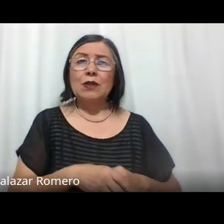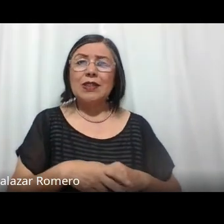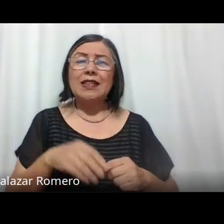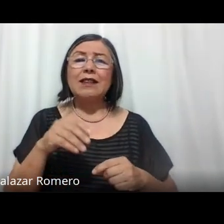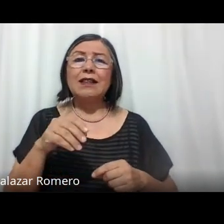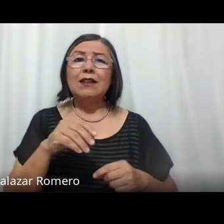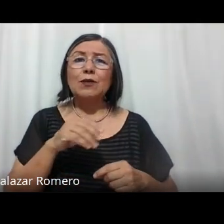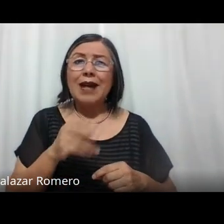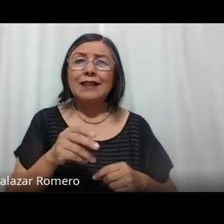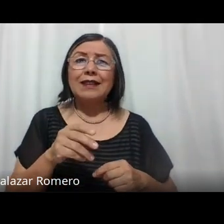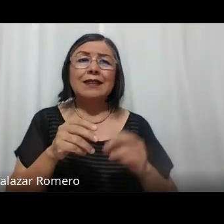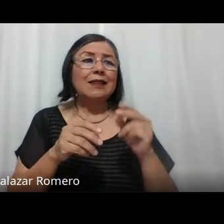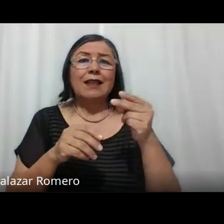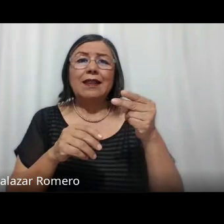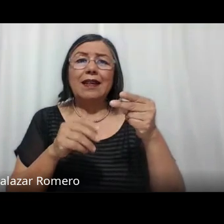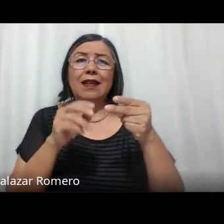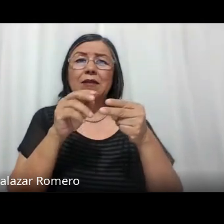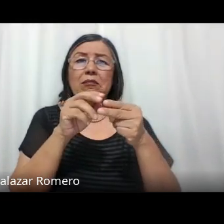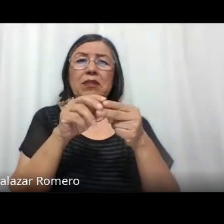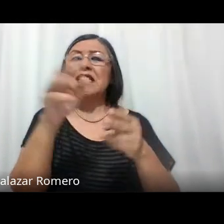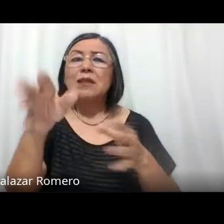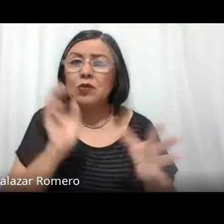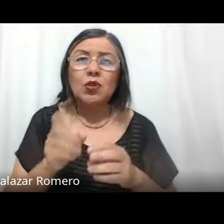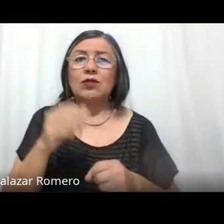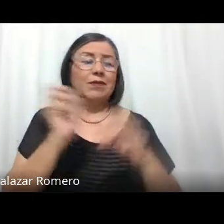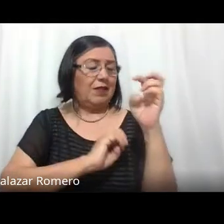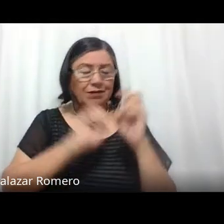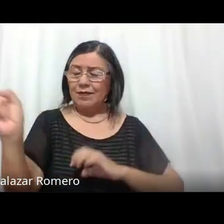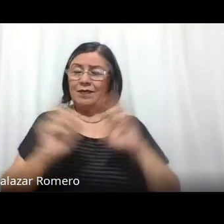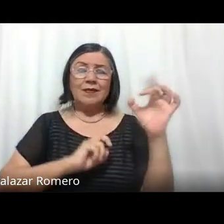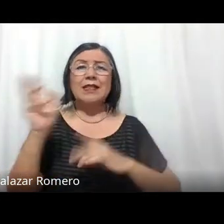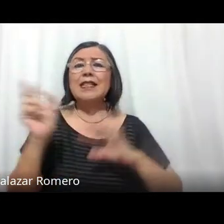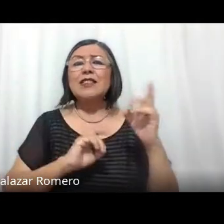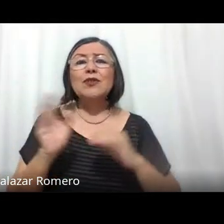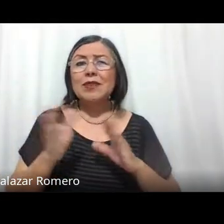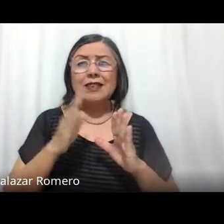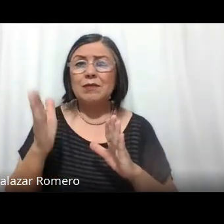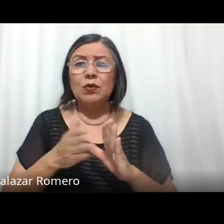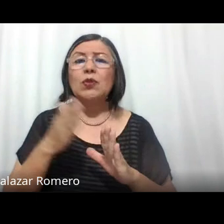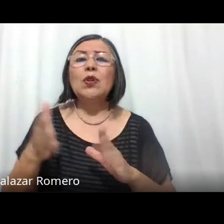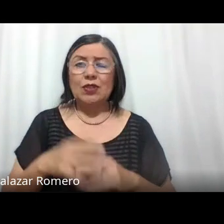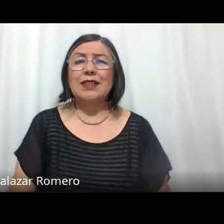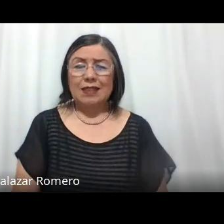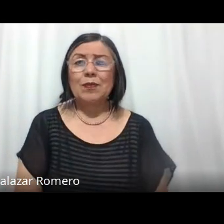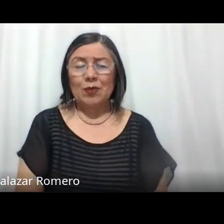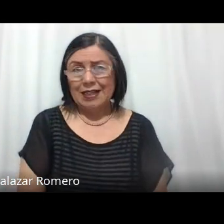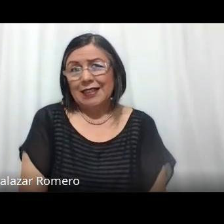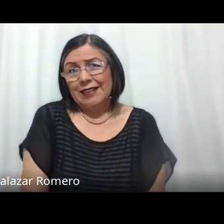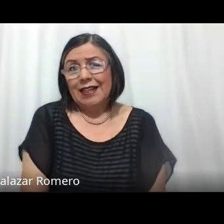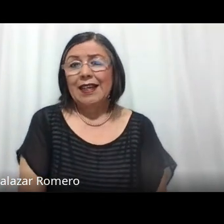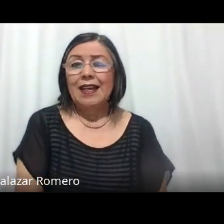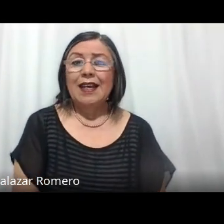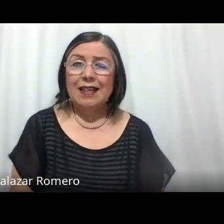a reunir los martes de 15 minutos Y en esos 15 minutos podrán